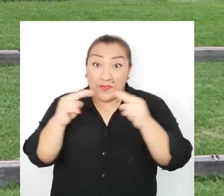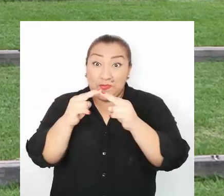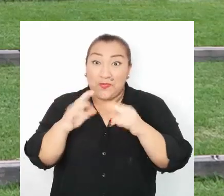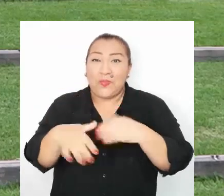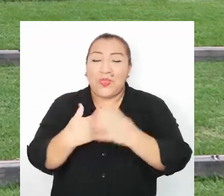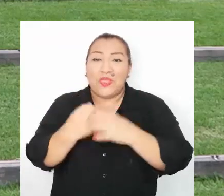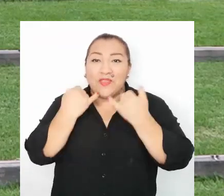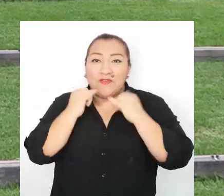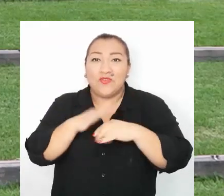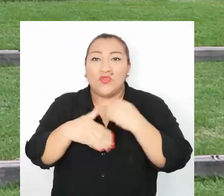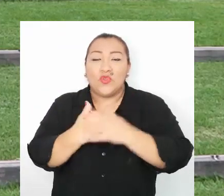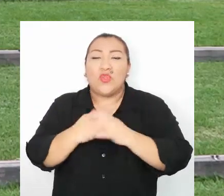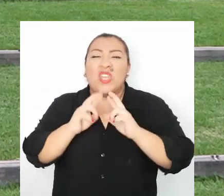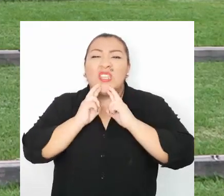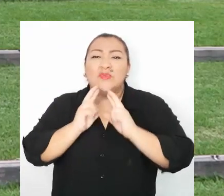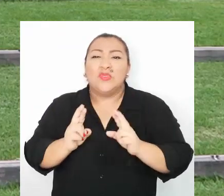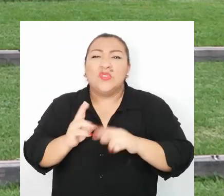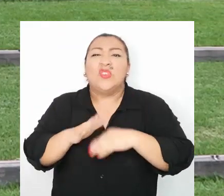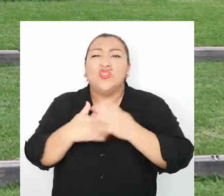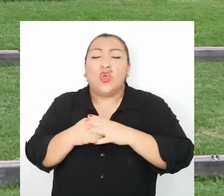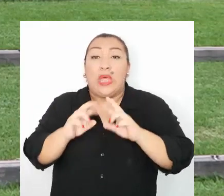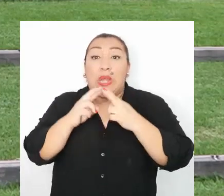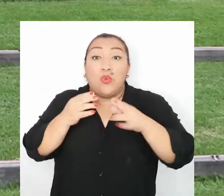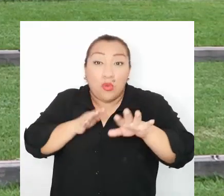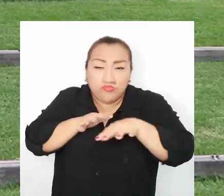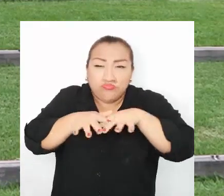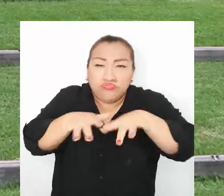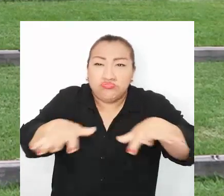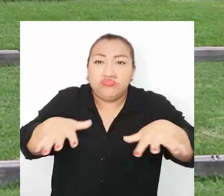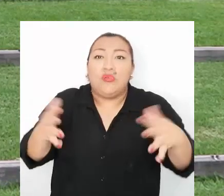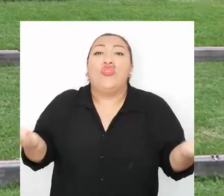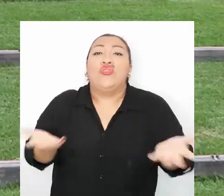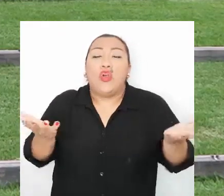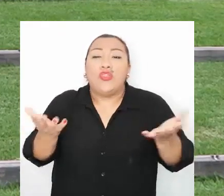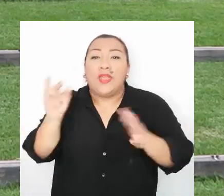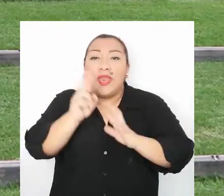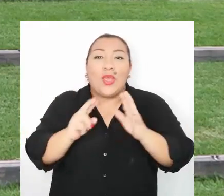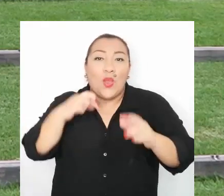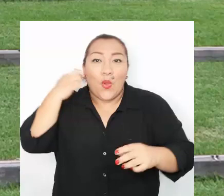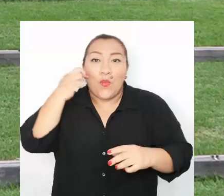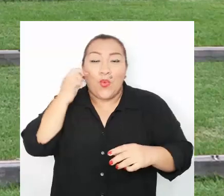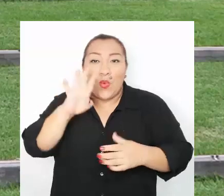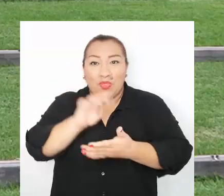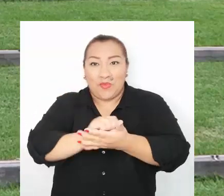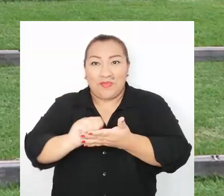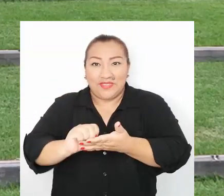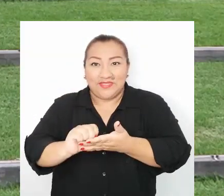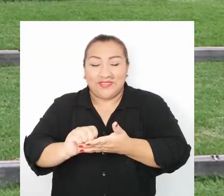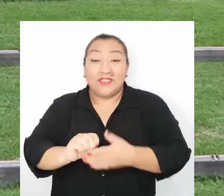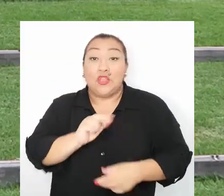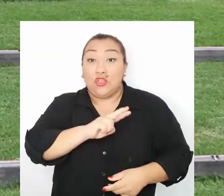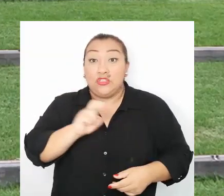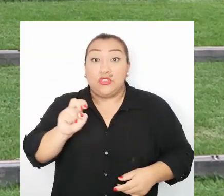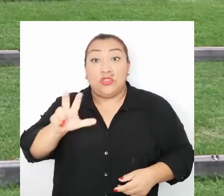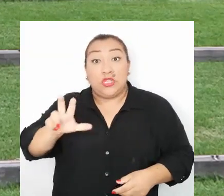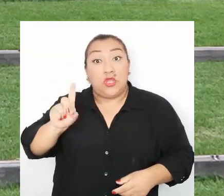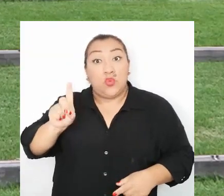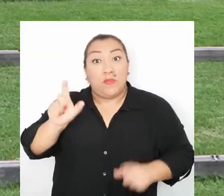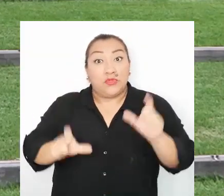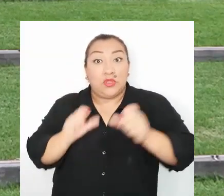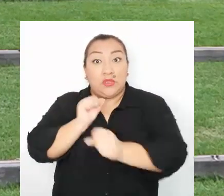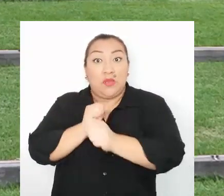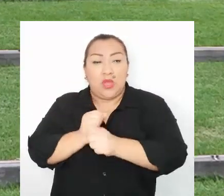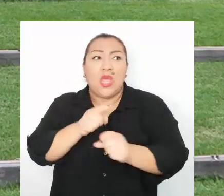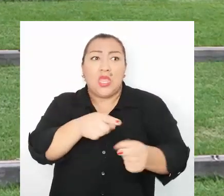Ahora vea con nosotros un informe sobre los resultados del mega operativo de control desplegado en la región Puno por 4 meses.